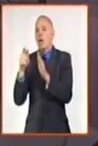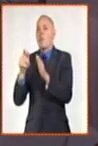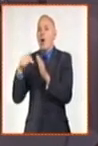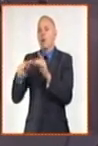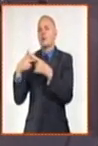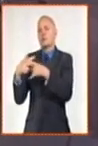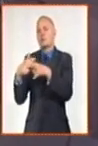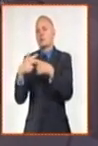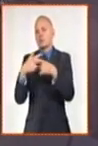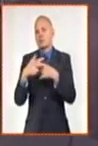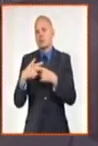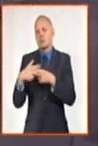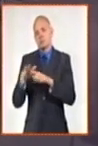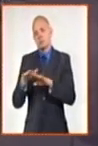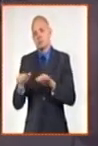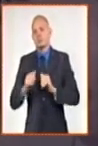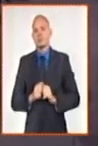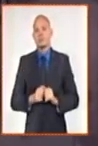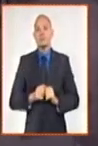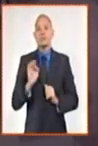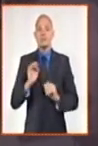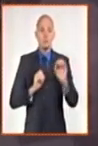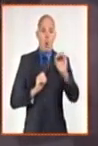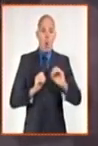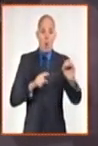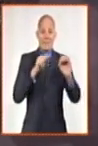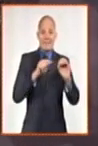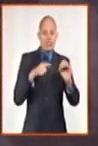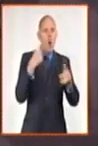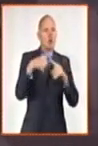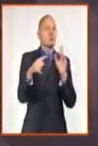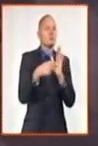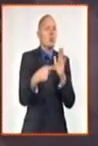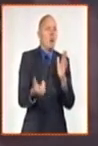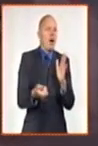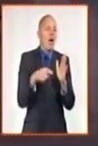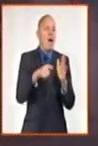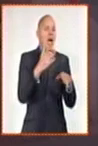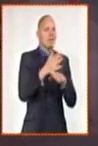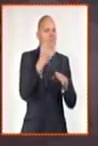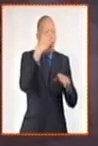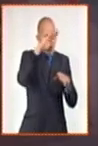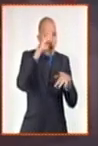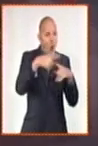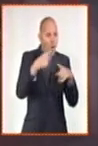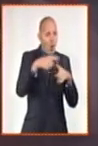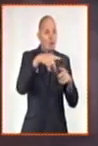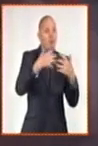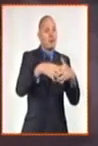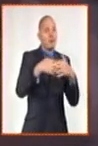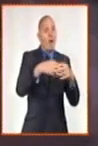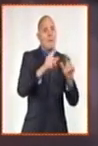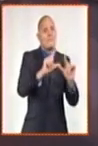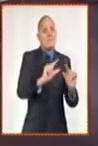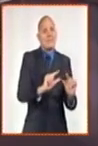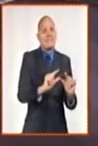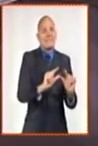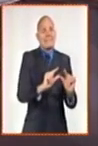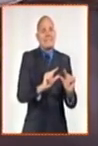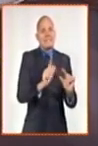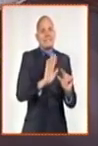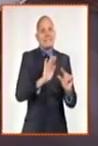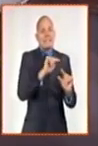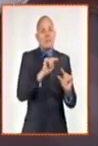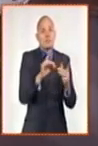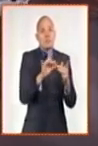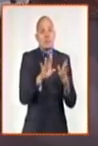baja disponibilidad de la generación distribuida también puso un reto en poder tener sistema en la región oriental. Pero al final se pudo lograr y tuvimos